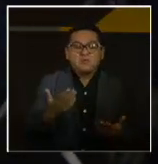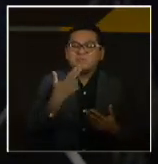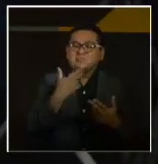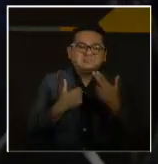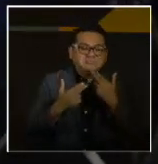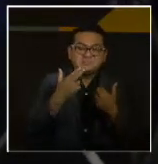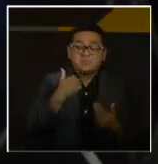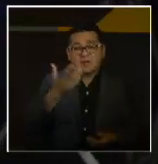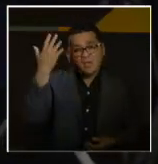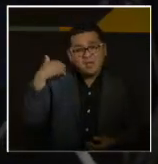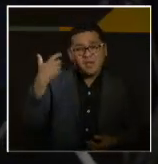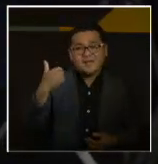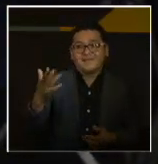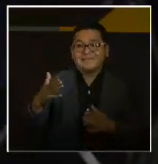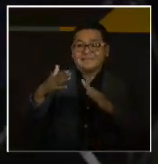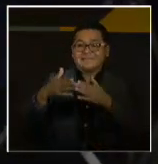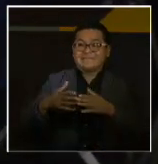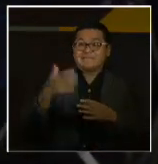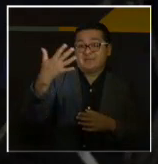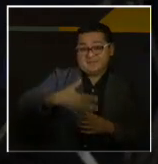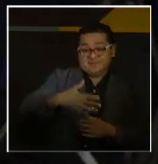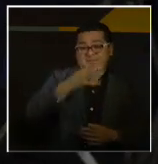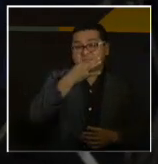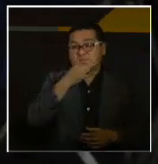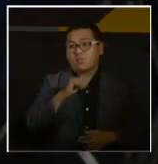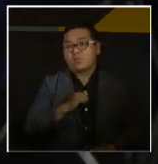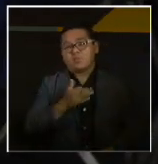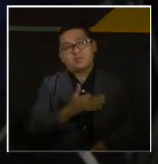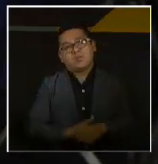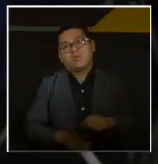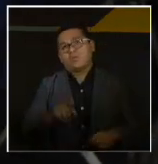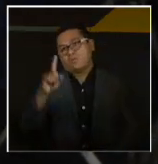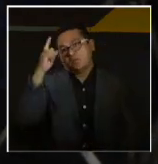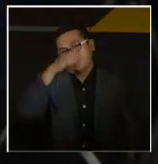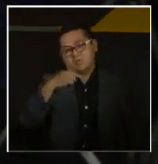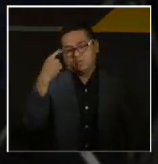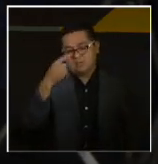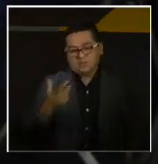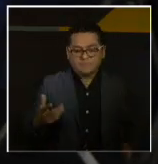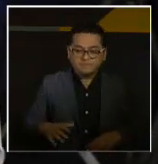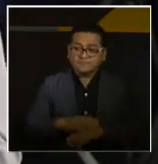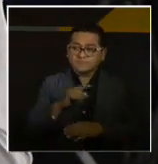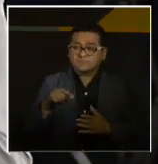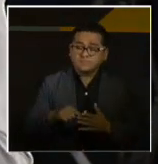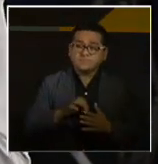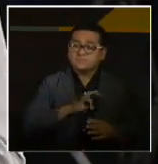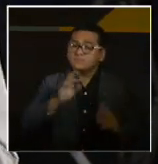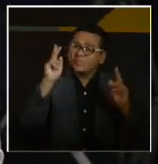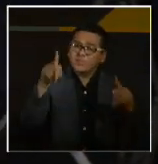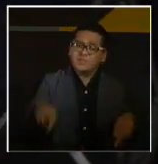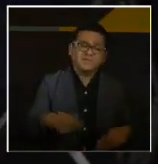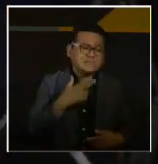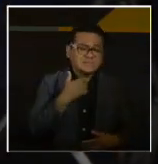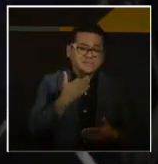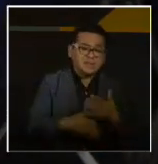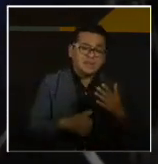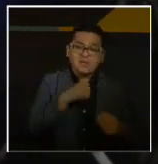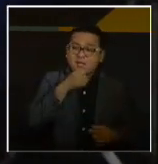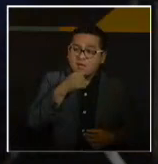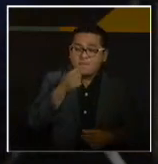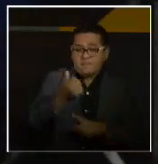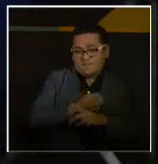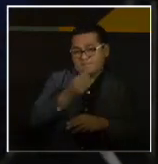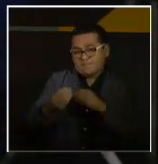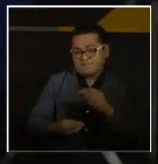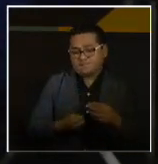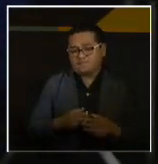funcionan. Antes descargaban y montaban en 15 minutos, hoy están tardando más de una hora y media. Por otro lado, también tenemos otro tipo de